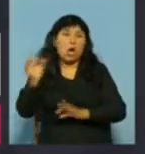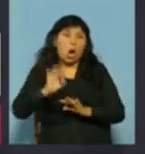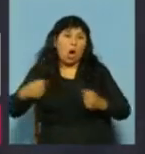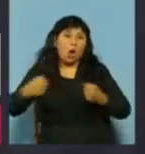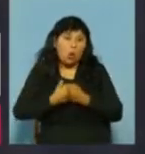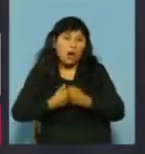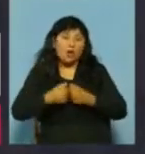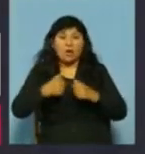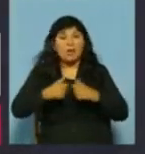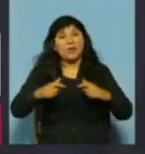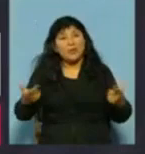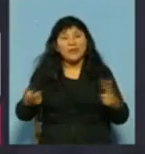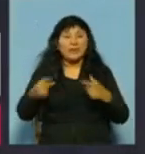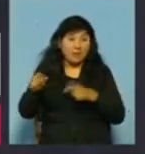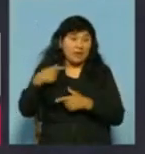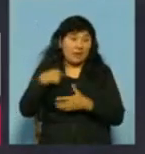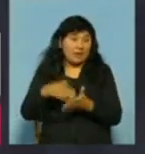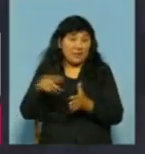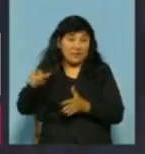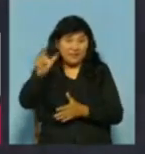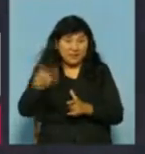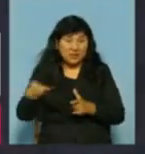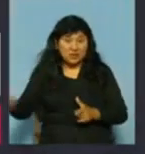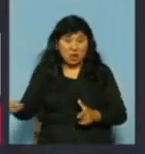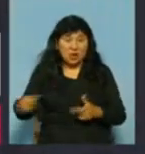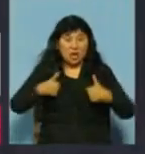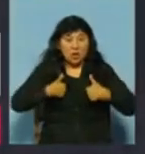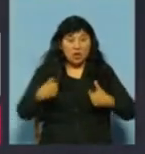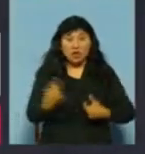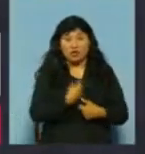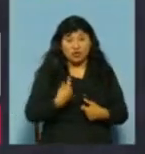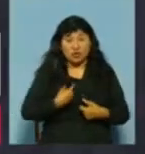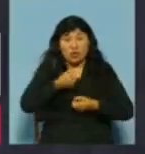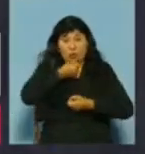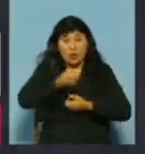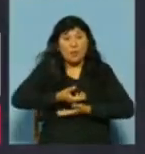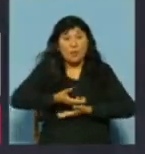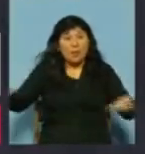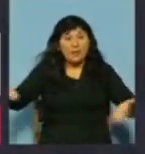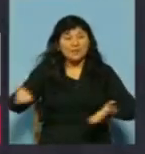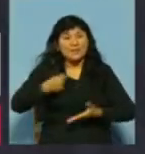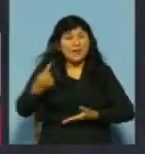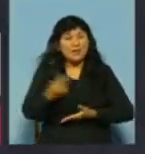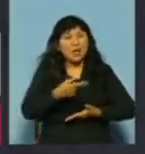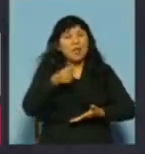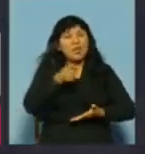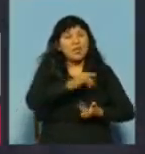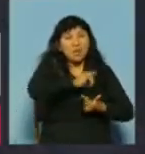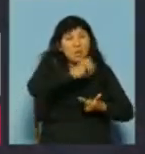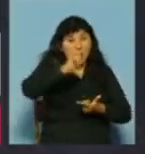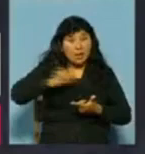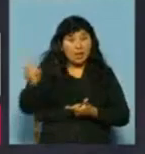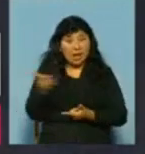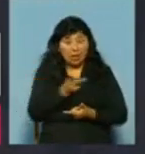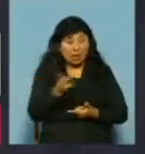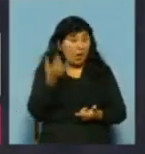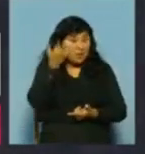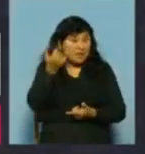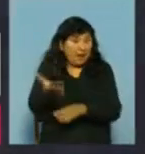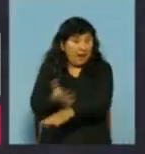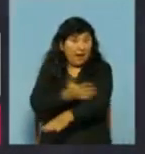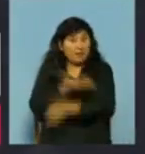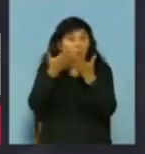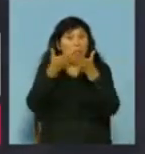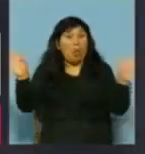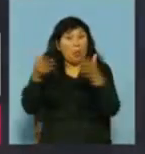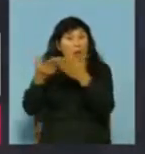qué necesidad nosotros dimos a conocer denuncias públicas? Y ahora piden nuestros